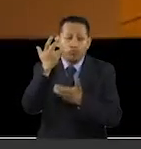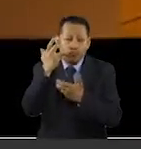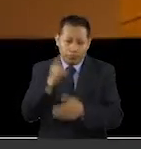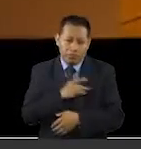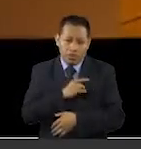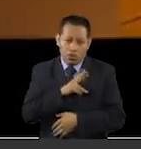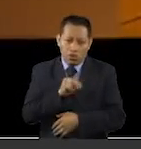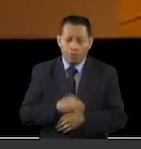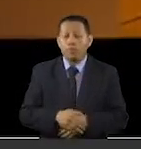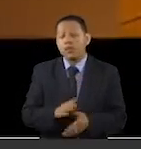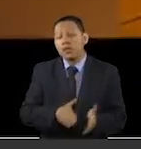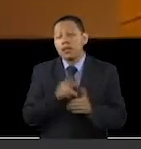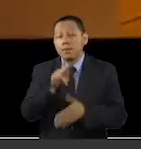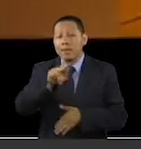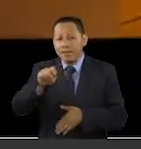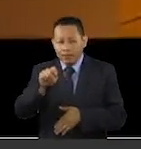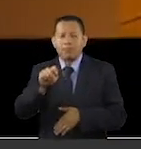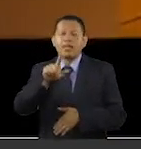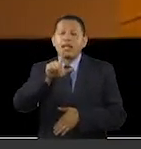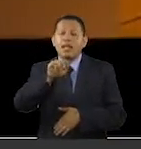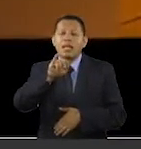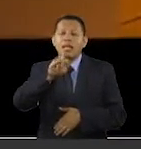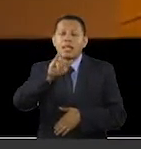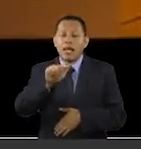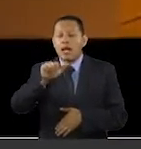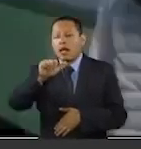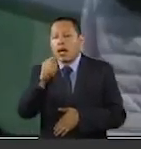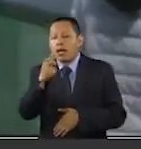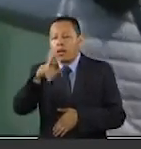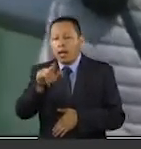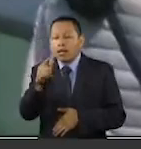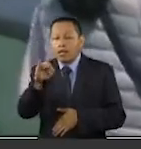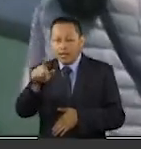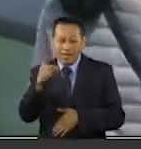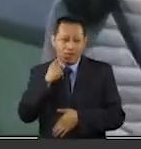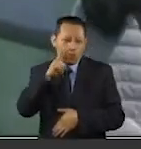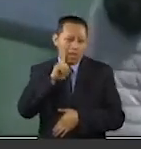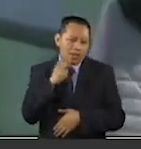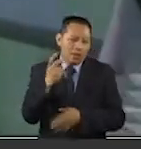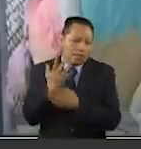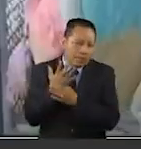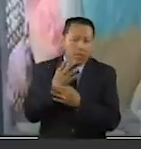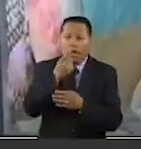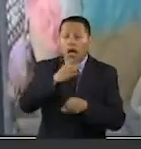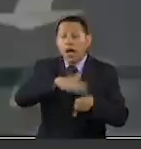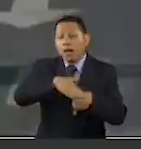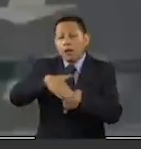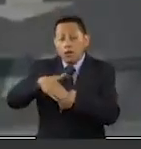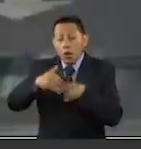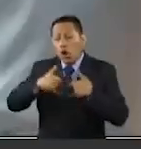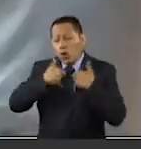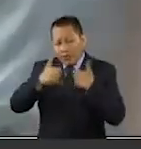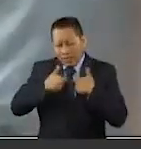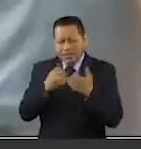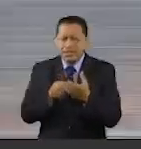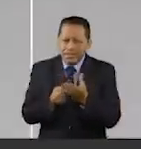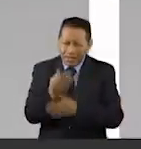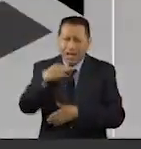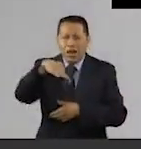La diputada del Partido del Trabajo, Lilia Aguilar Gil, llamó a las y los jóvenes del país para que salgan a votar sin miedo y con esperanza.